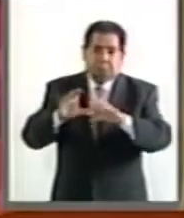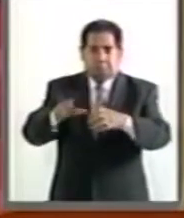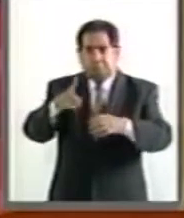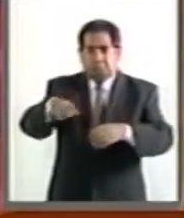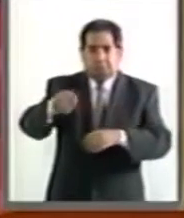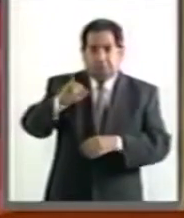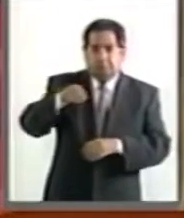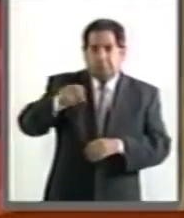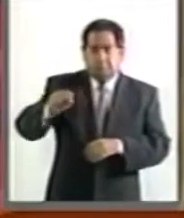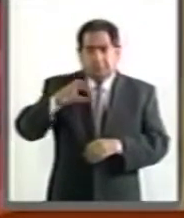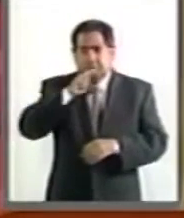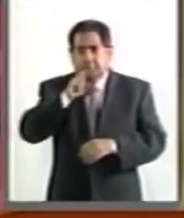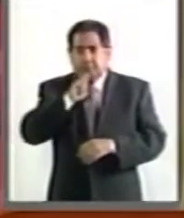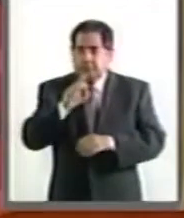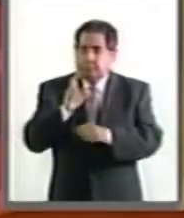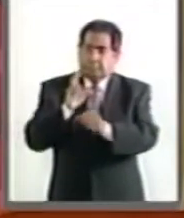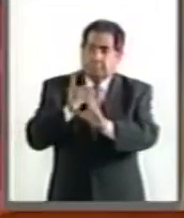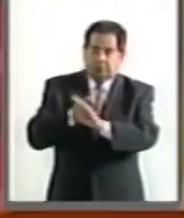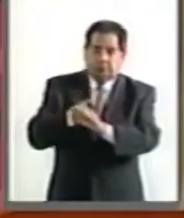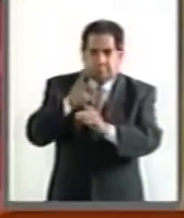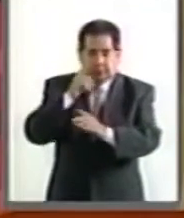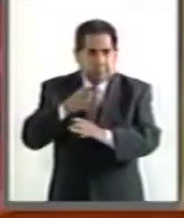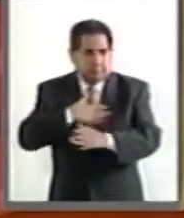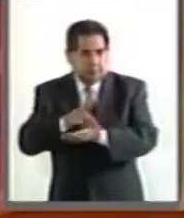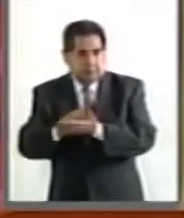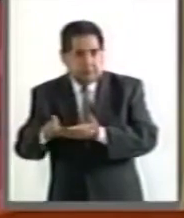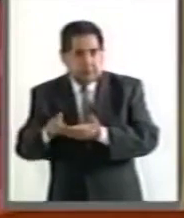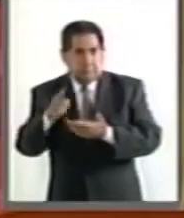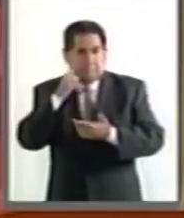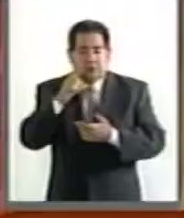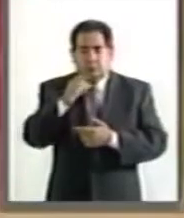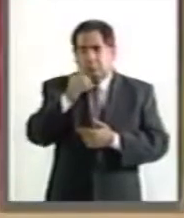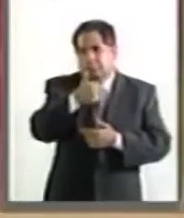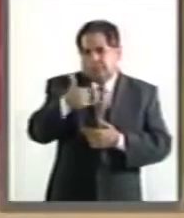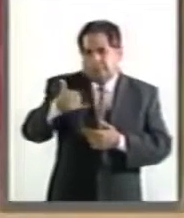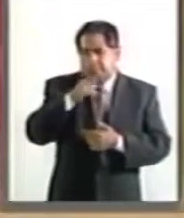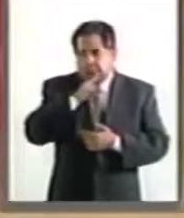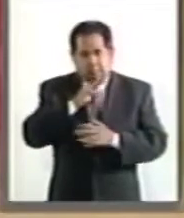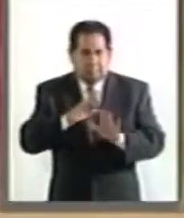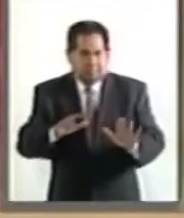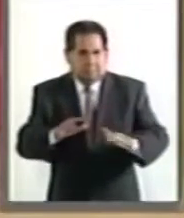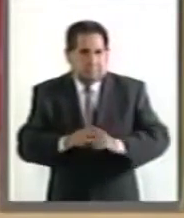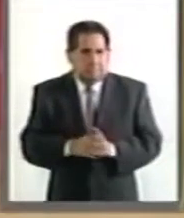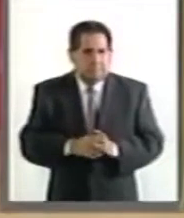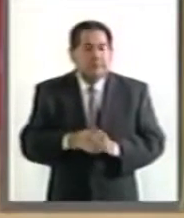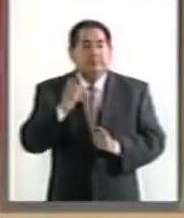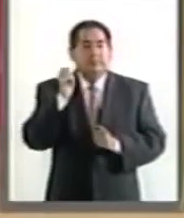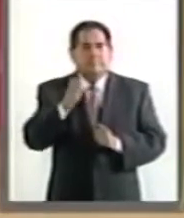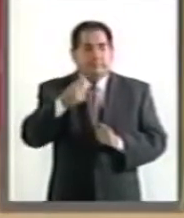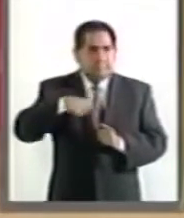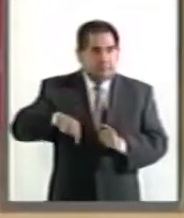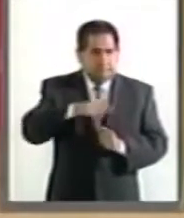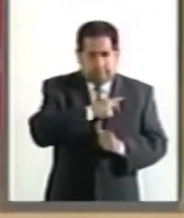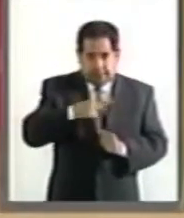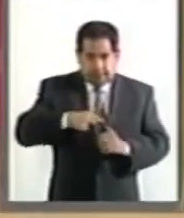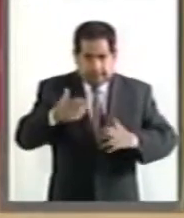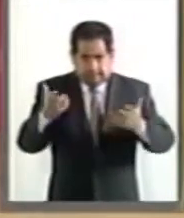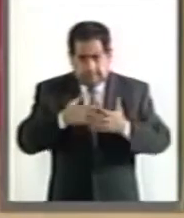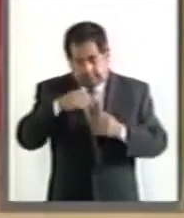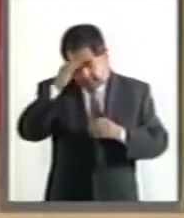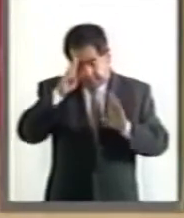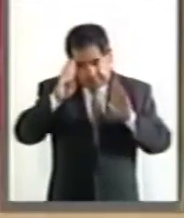solicitar sus derechos, tanto al Seguro Social o a Infonavit, qué sé yo. Lo que tenemos que hacer, y a eso tenemos